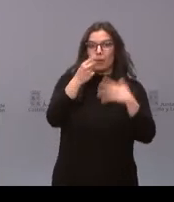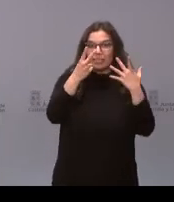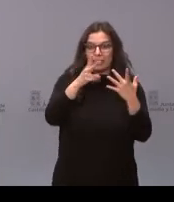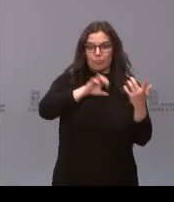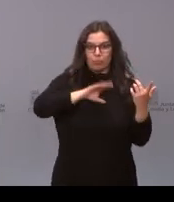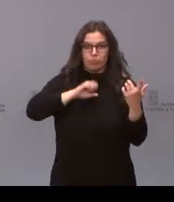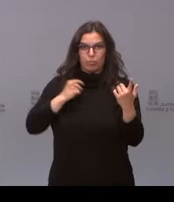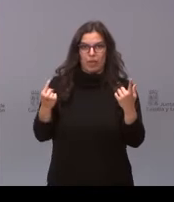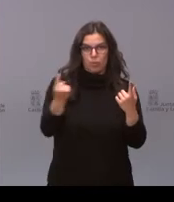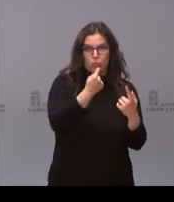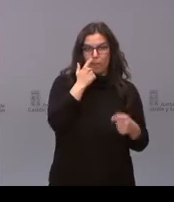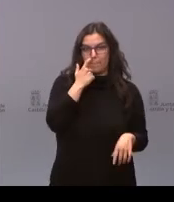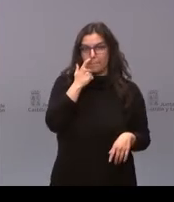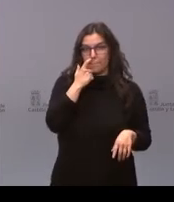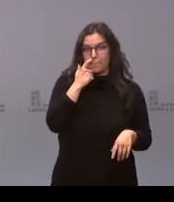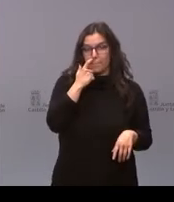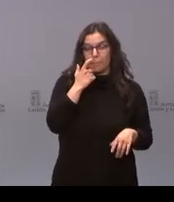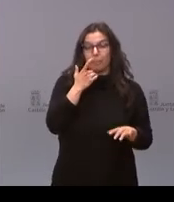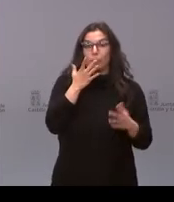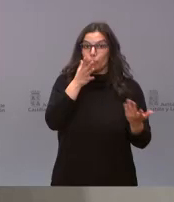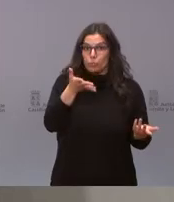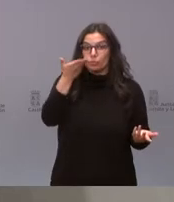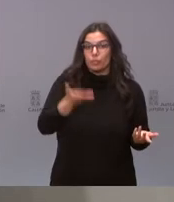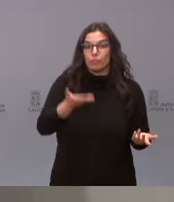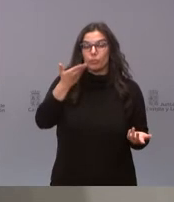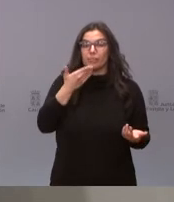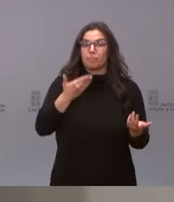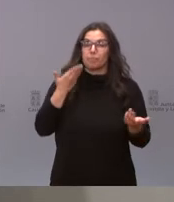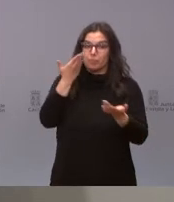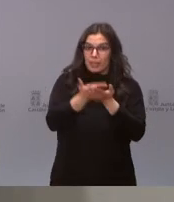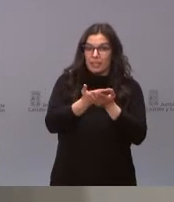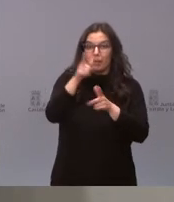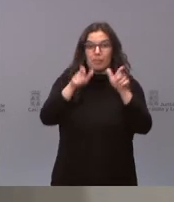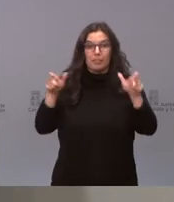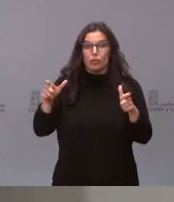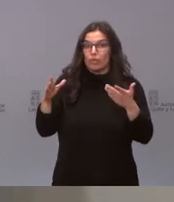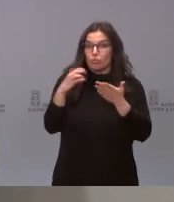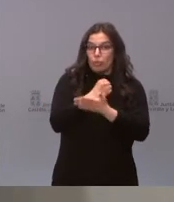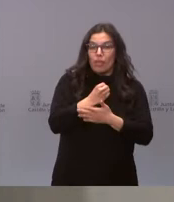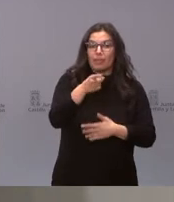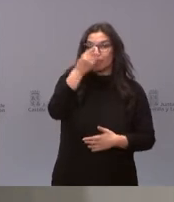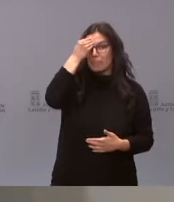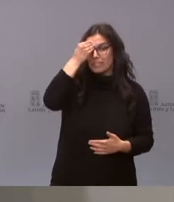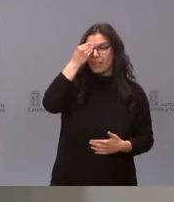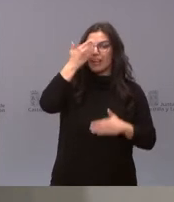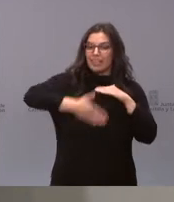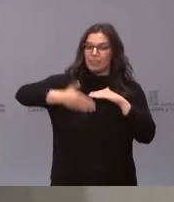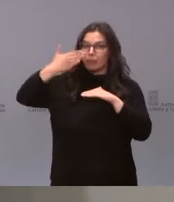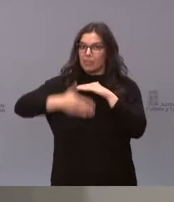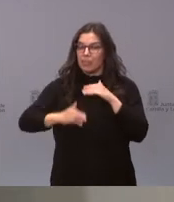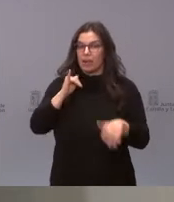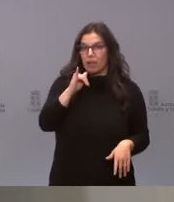brote por eso es muy importante solicitar a todos los ciudadanos que tengan en cuenta las limitaciones existentes